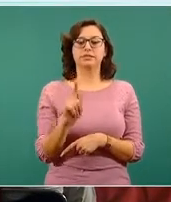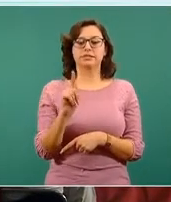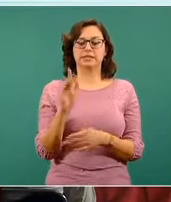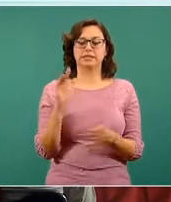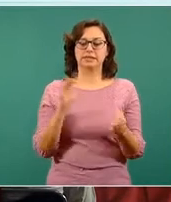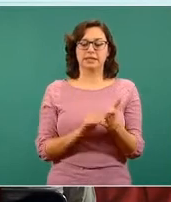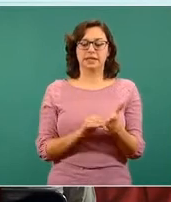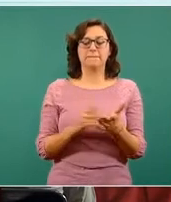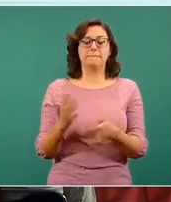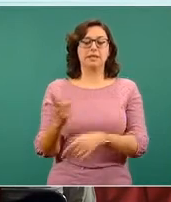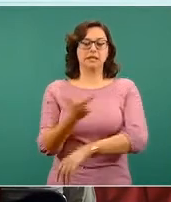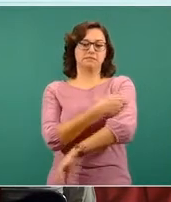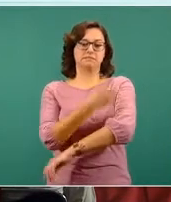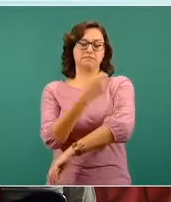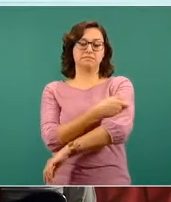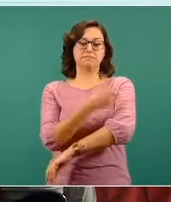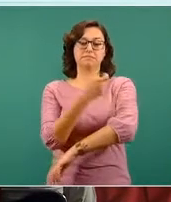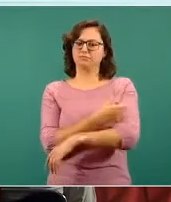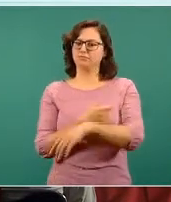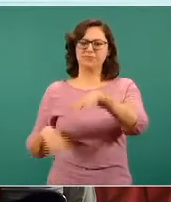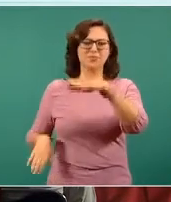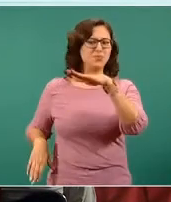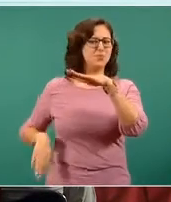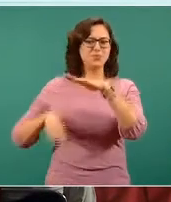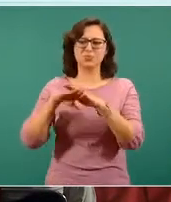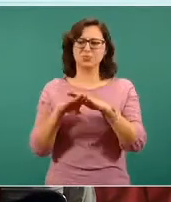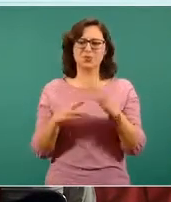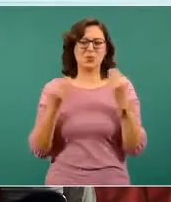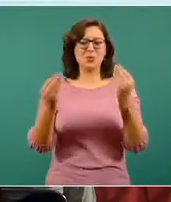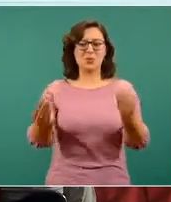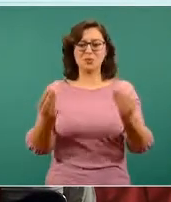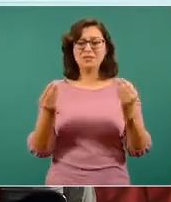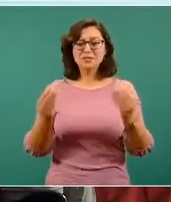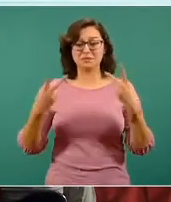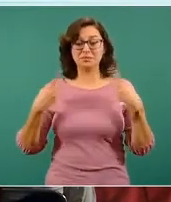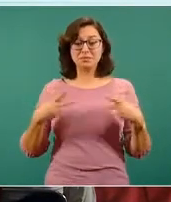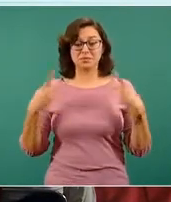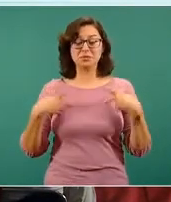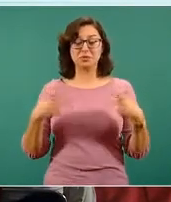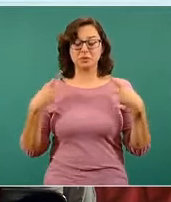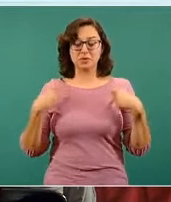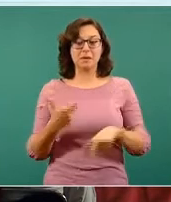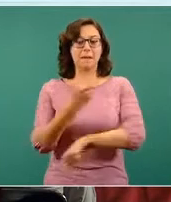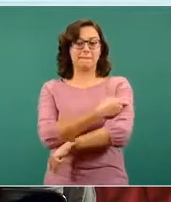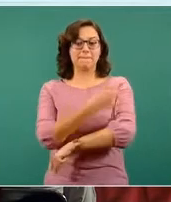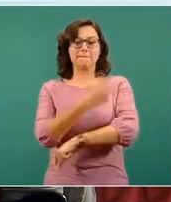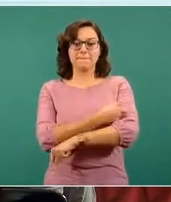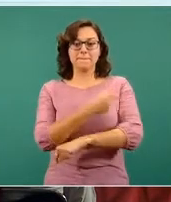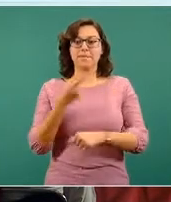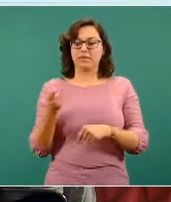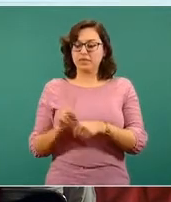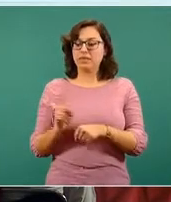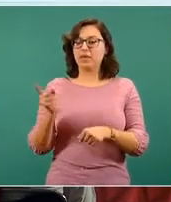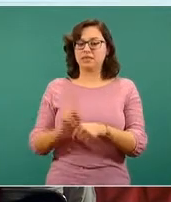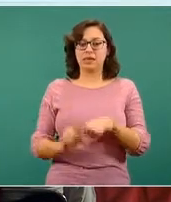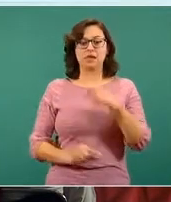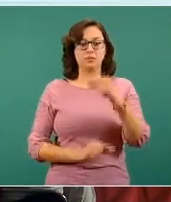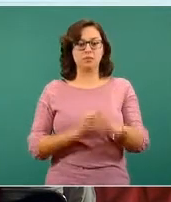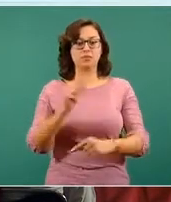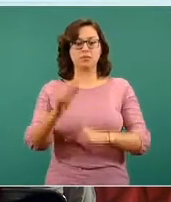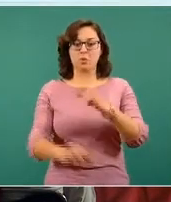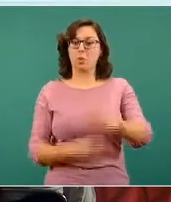470.659 dosis aplicadas. Es la máxima cantidad diaria a la que hemos llegado y estamos incrementando la